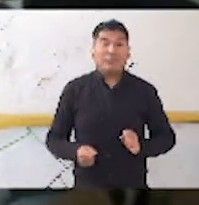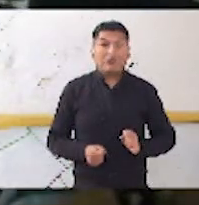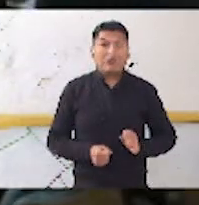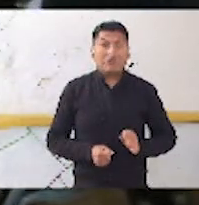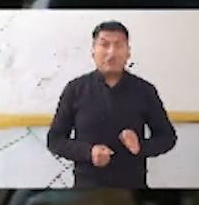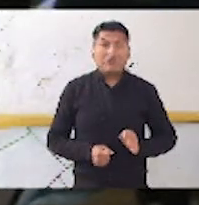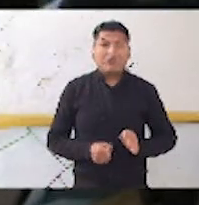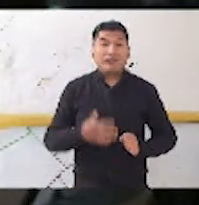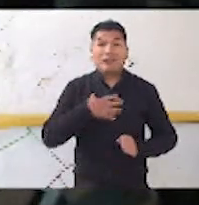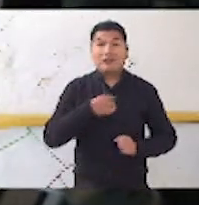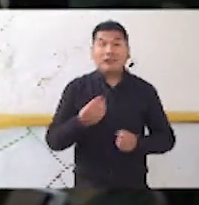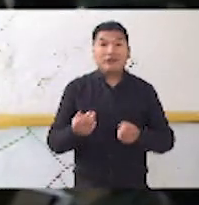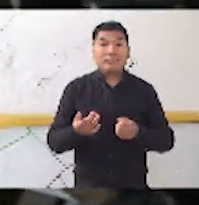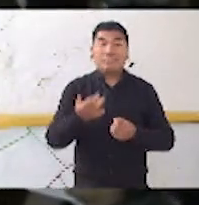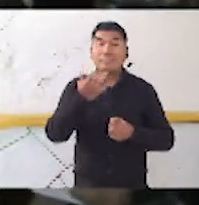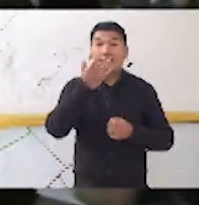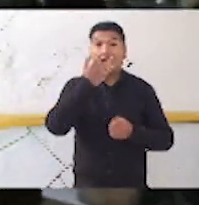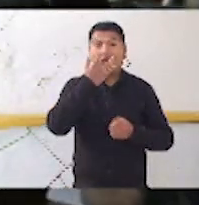Señor.